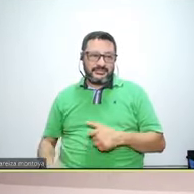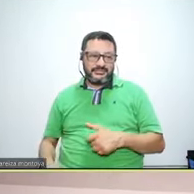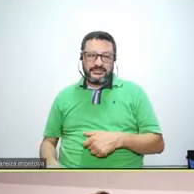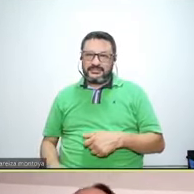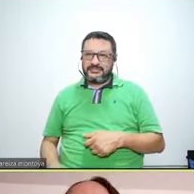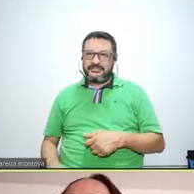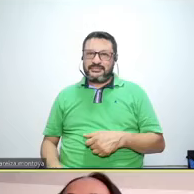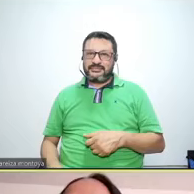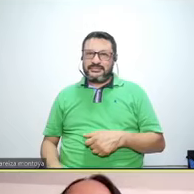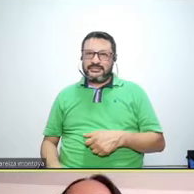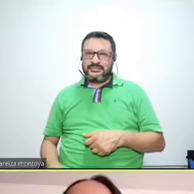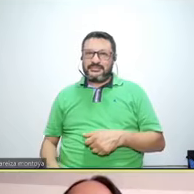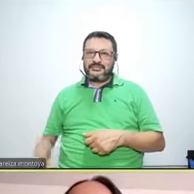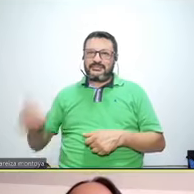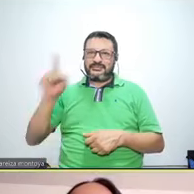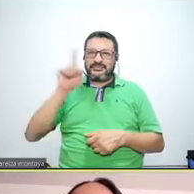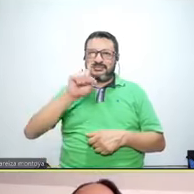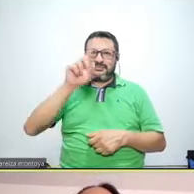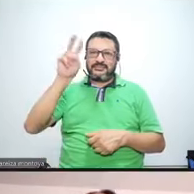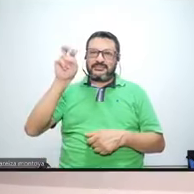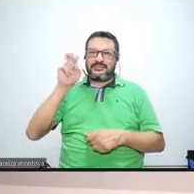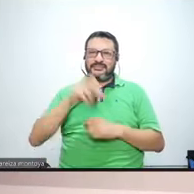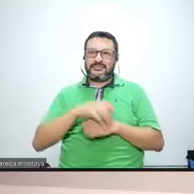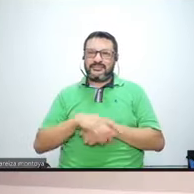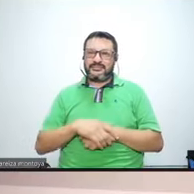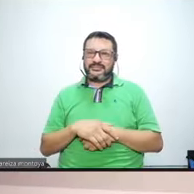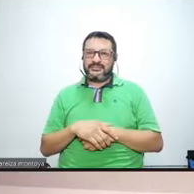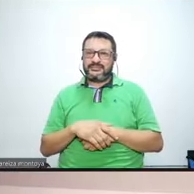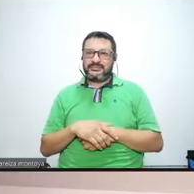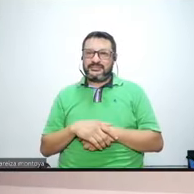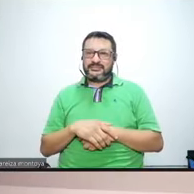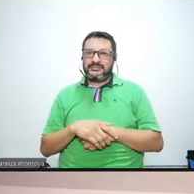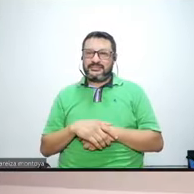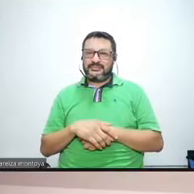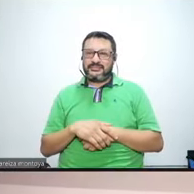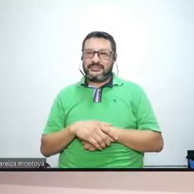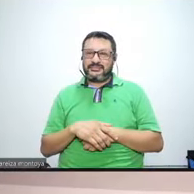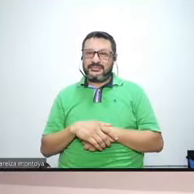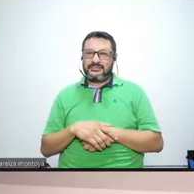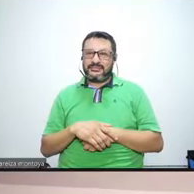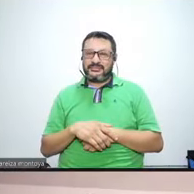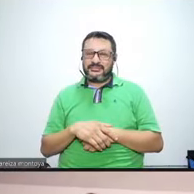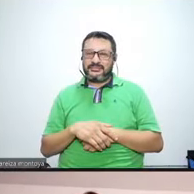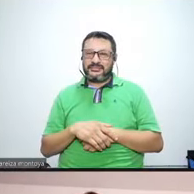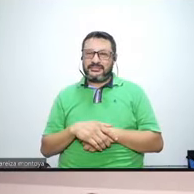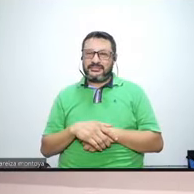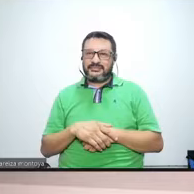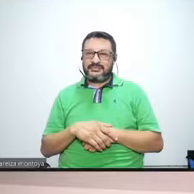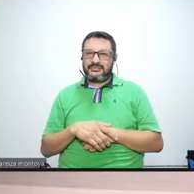20 años. 17 años. ¿Cómo que 17 años? Me equivoqué, no.